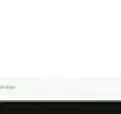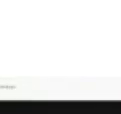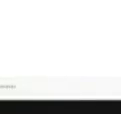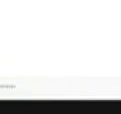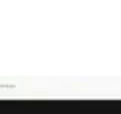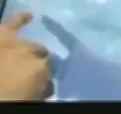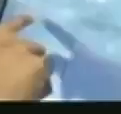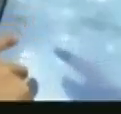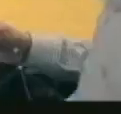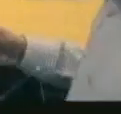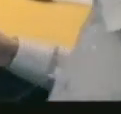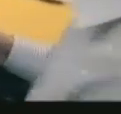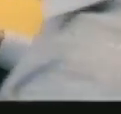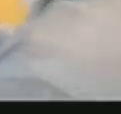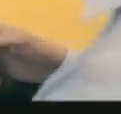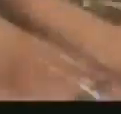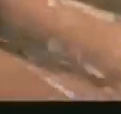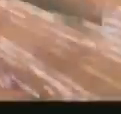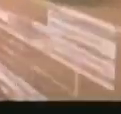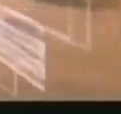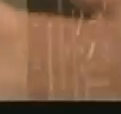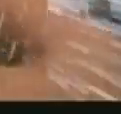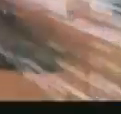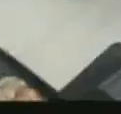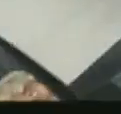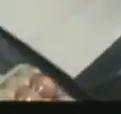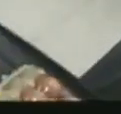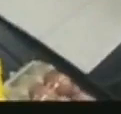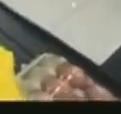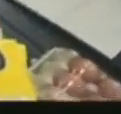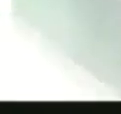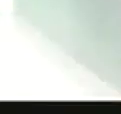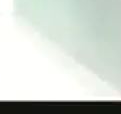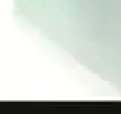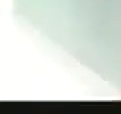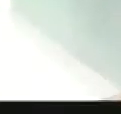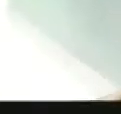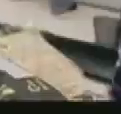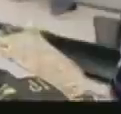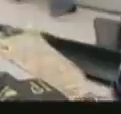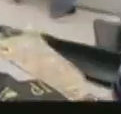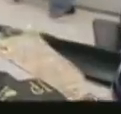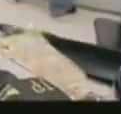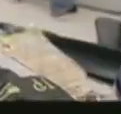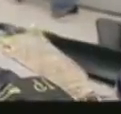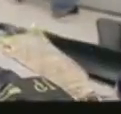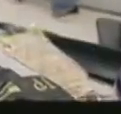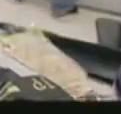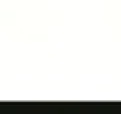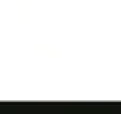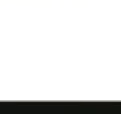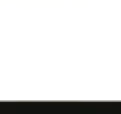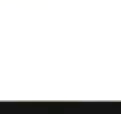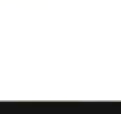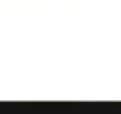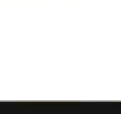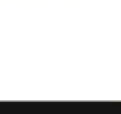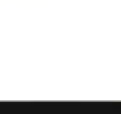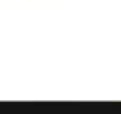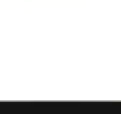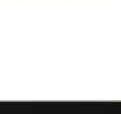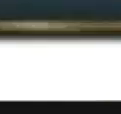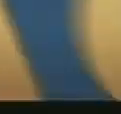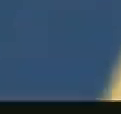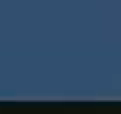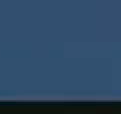de bloques, blockchain, para darle seguimiento a todas las operaciones y generar confianza entre los usuarios. El Petro